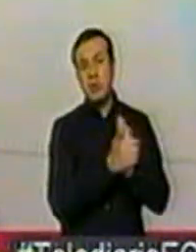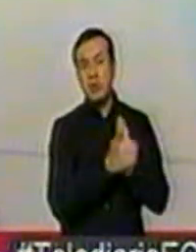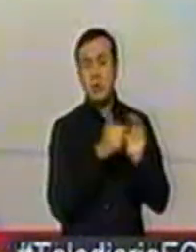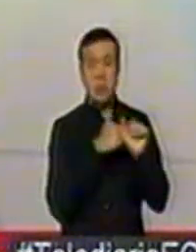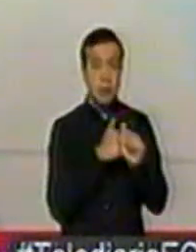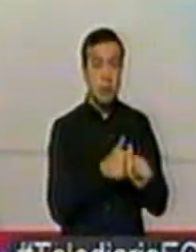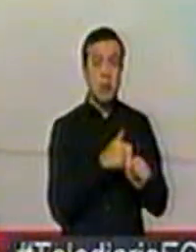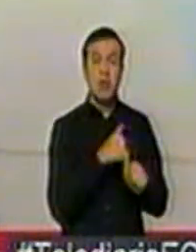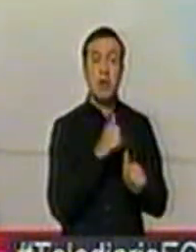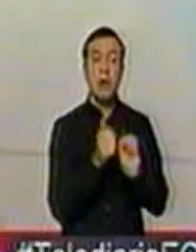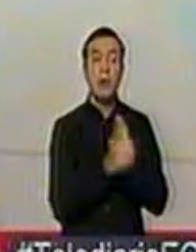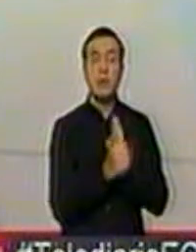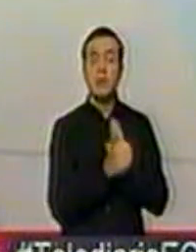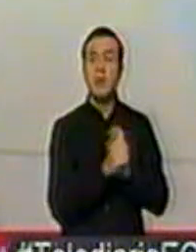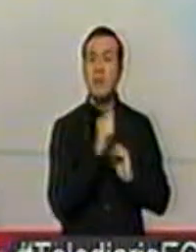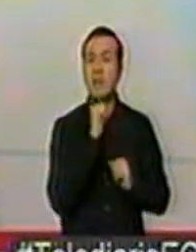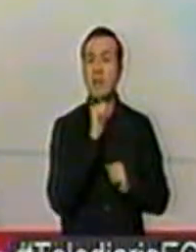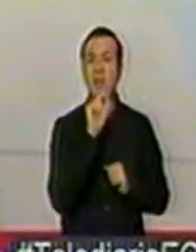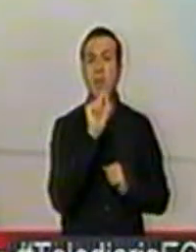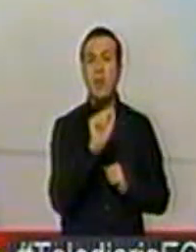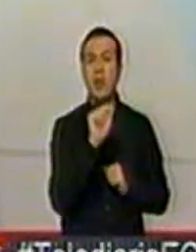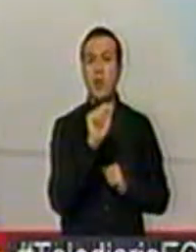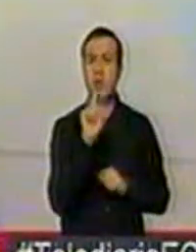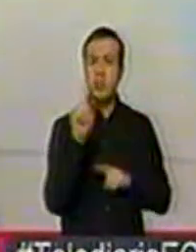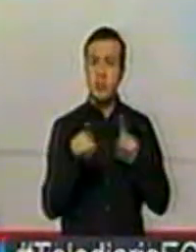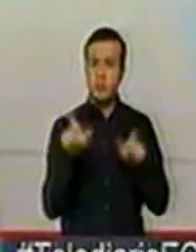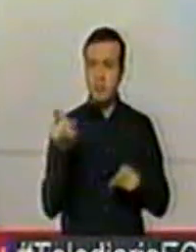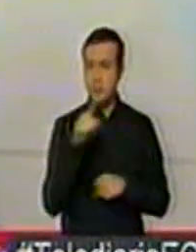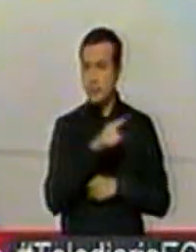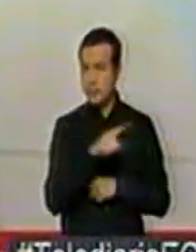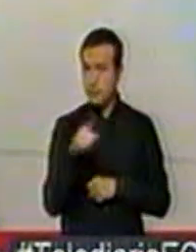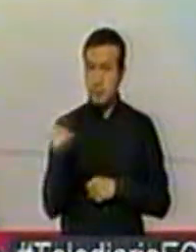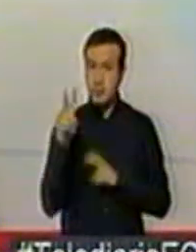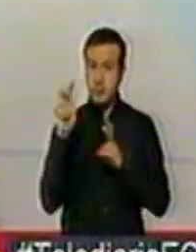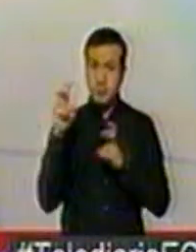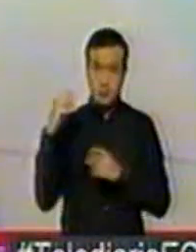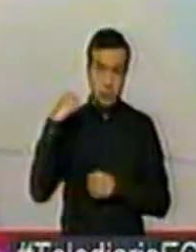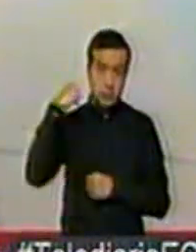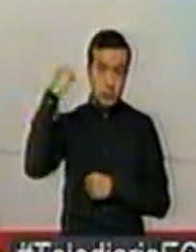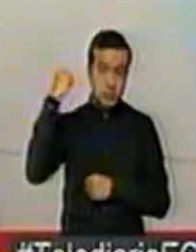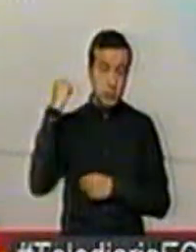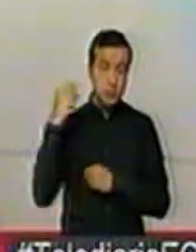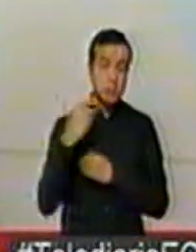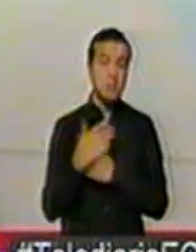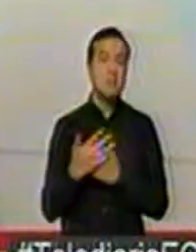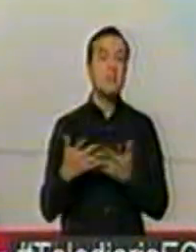permanente. Y recordemos que los actores que enfrentan el tema de vulneración de derechos